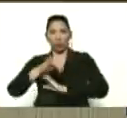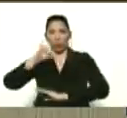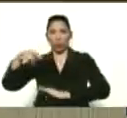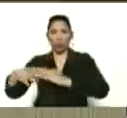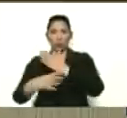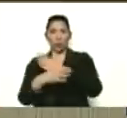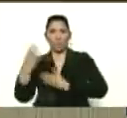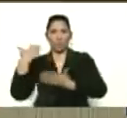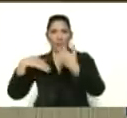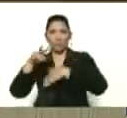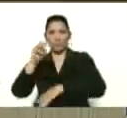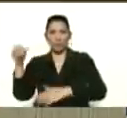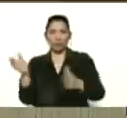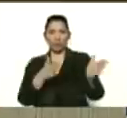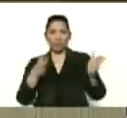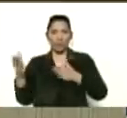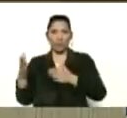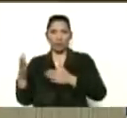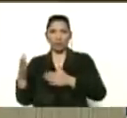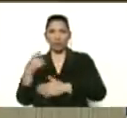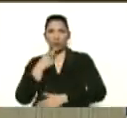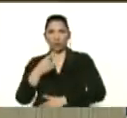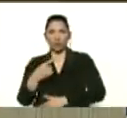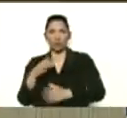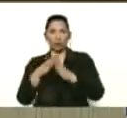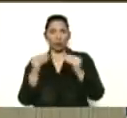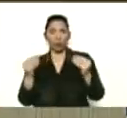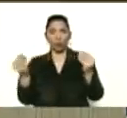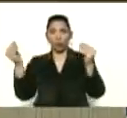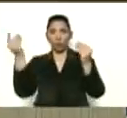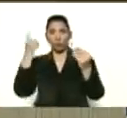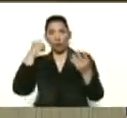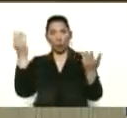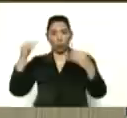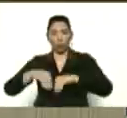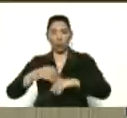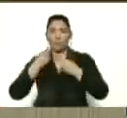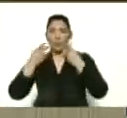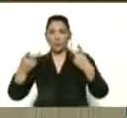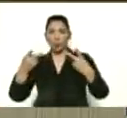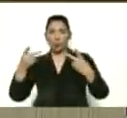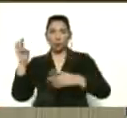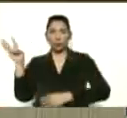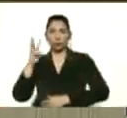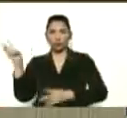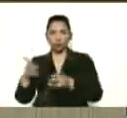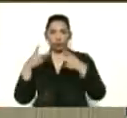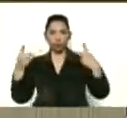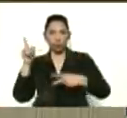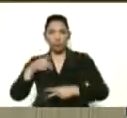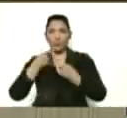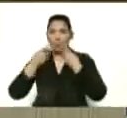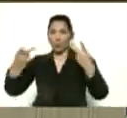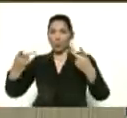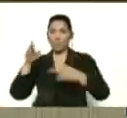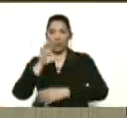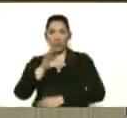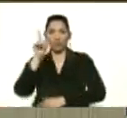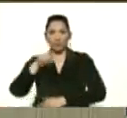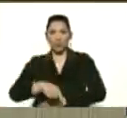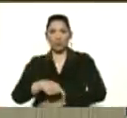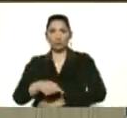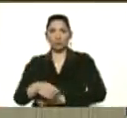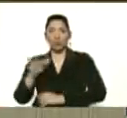del pasado 20 de marzo. El 20 de marzo decidieron ponerse todos de acuerdo, publica en The Washington Post, publica en El País, publica en